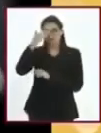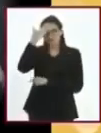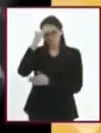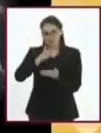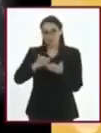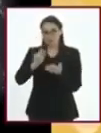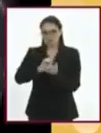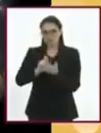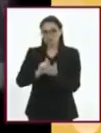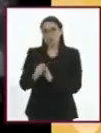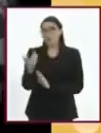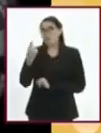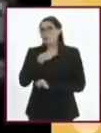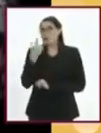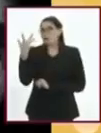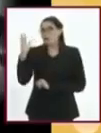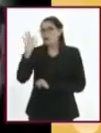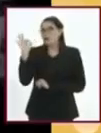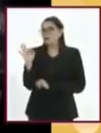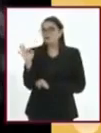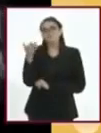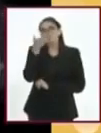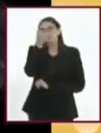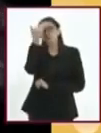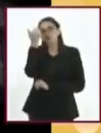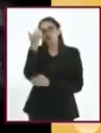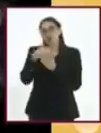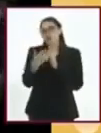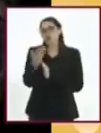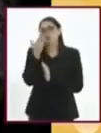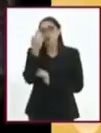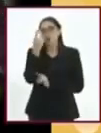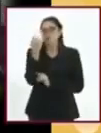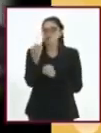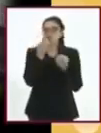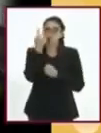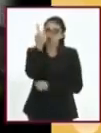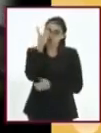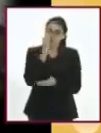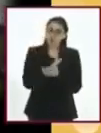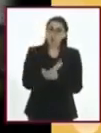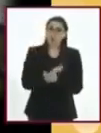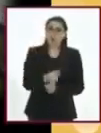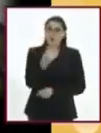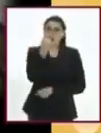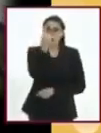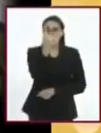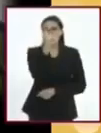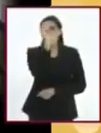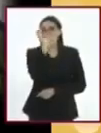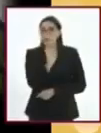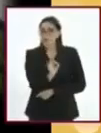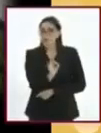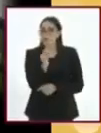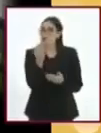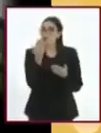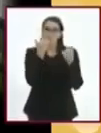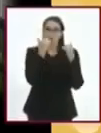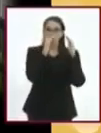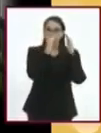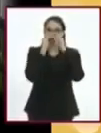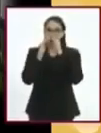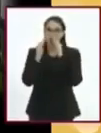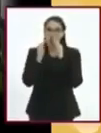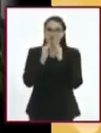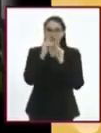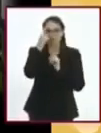10% no terminó la primaria. Únicamente el 0.1% de sus habitantes no cuentan con viviendas con drenaje